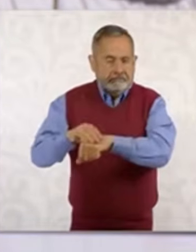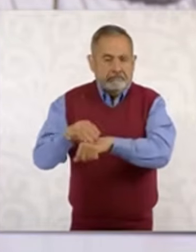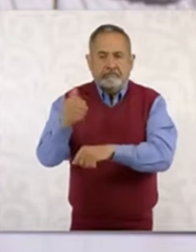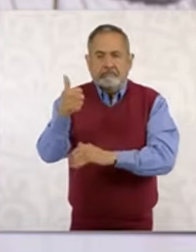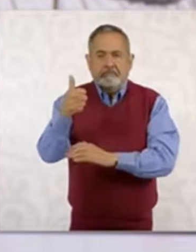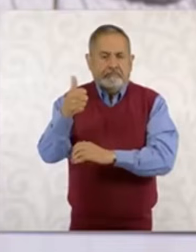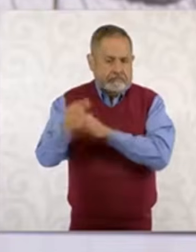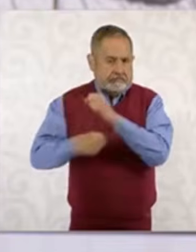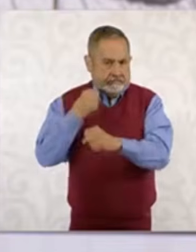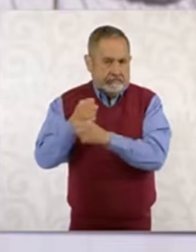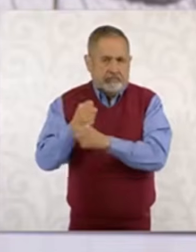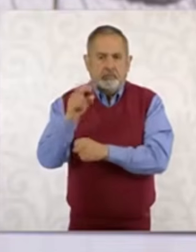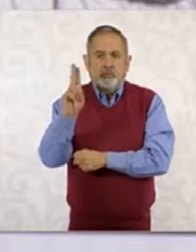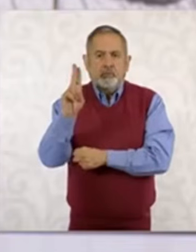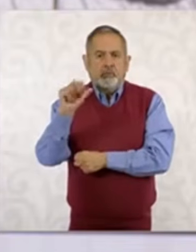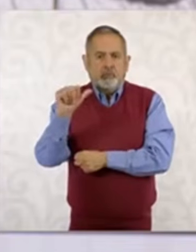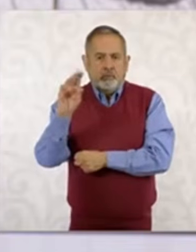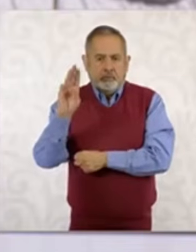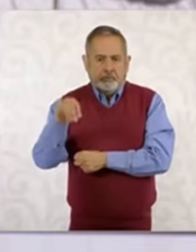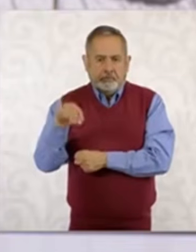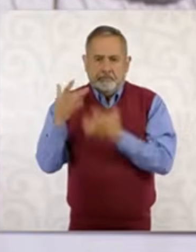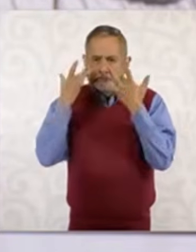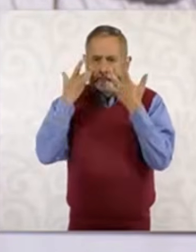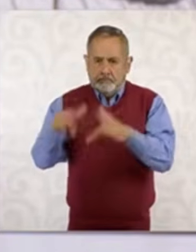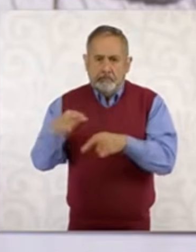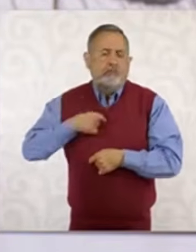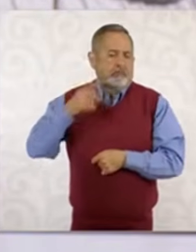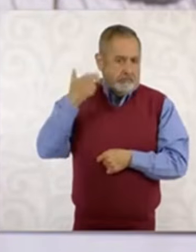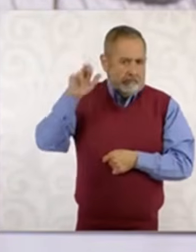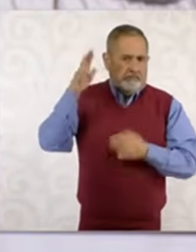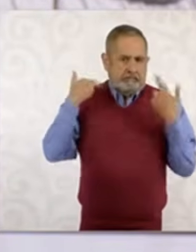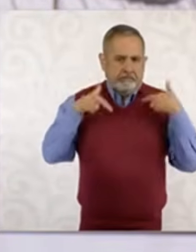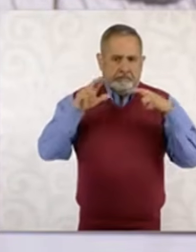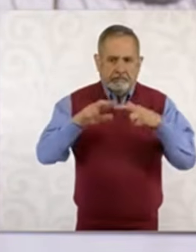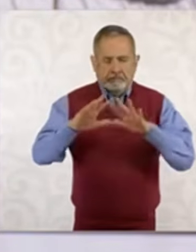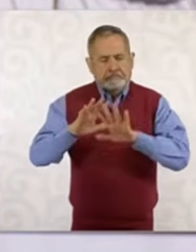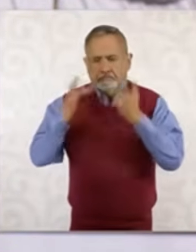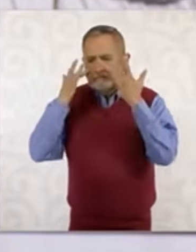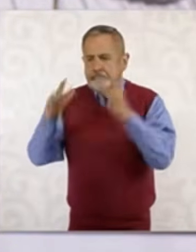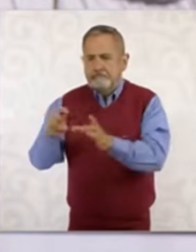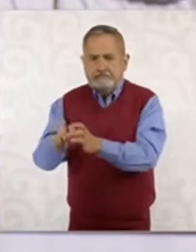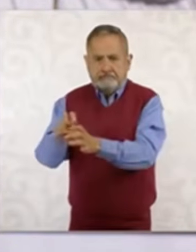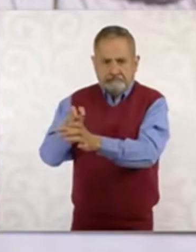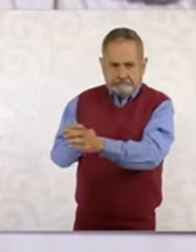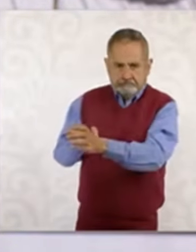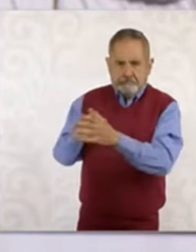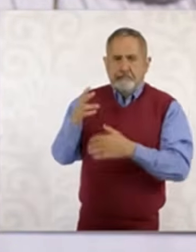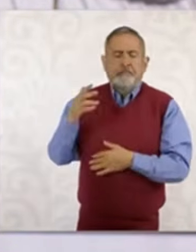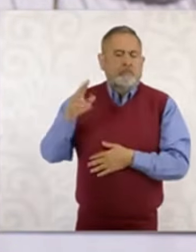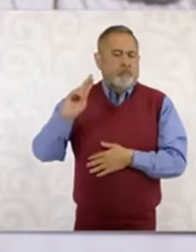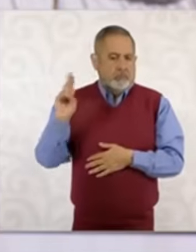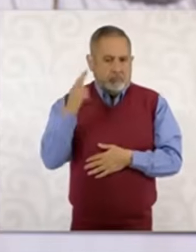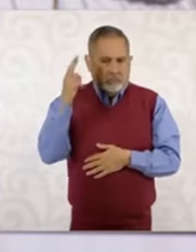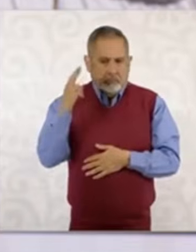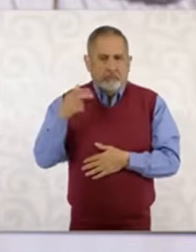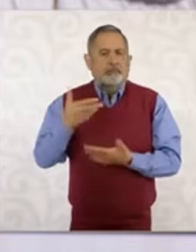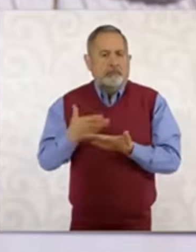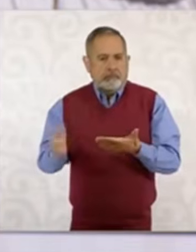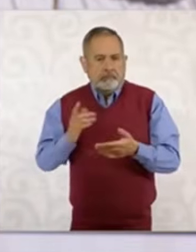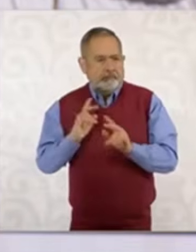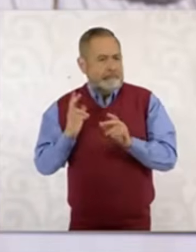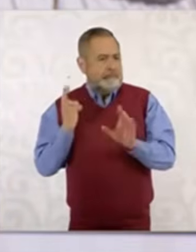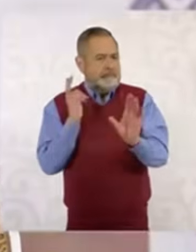años. Entonces yo era académica de la UNAM, renuncié a mi plaza y pues ahora soy